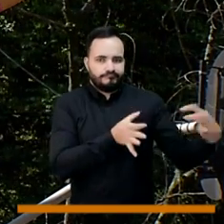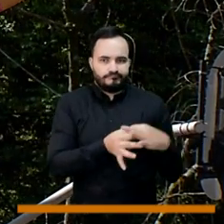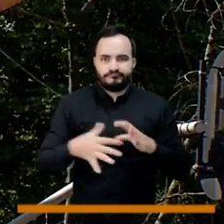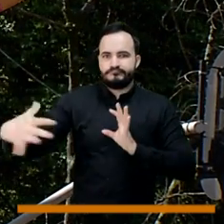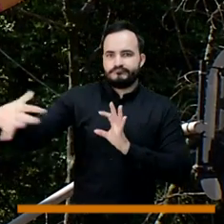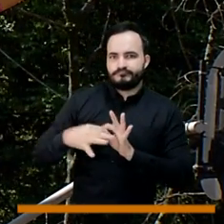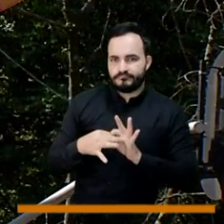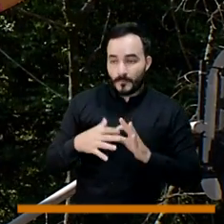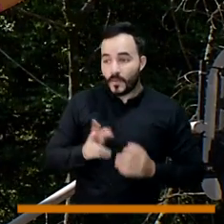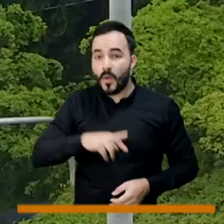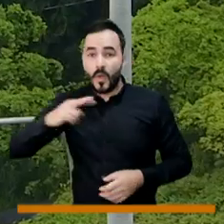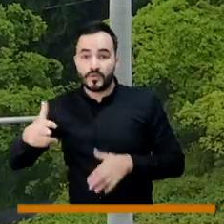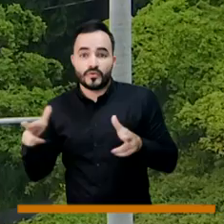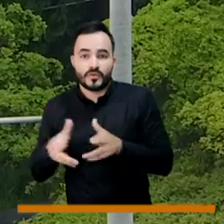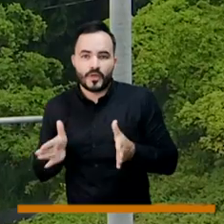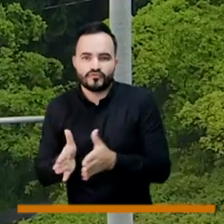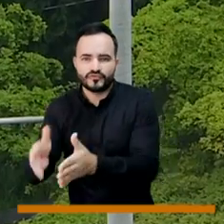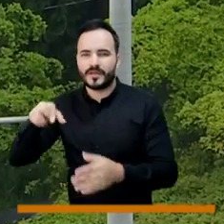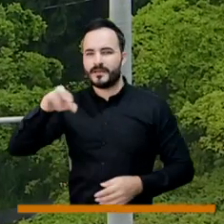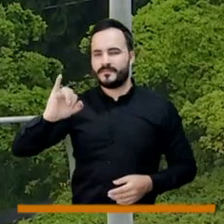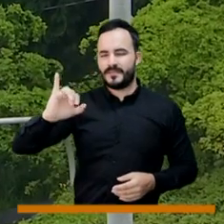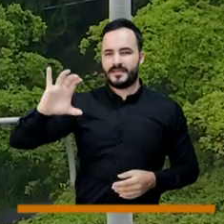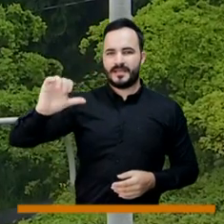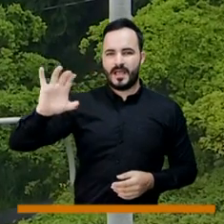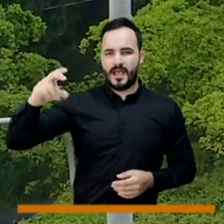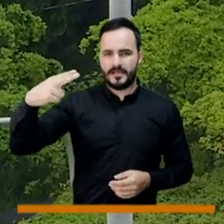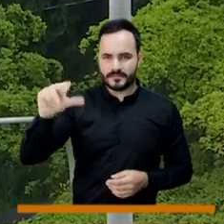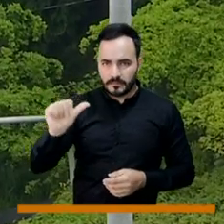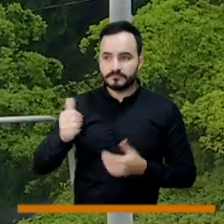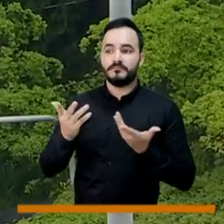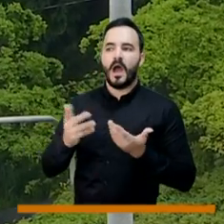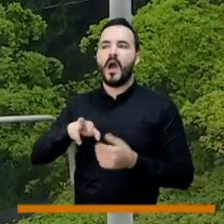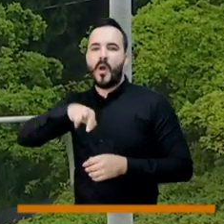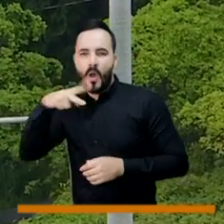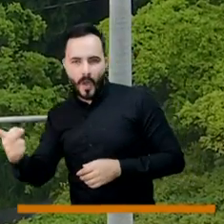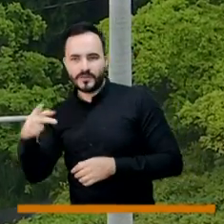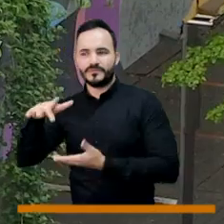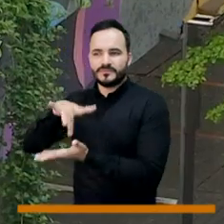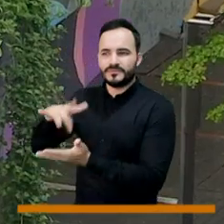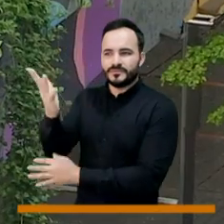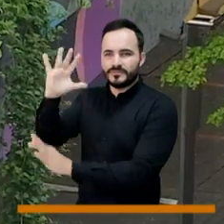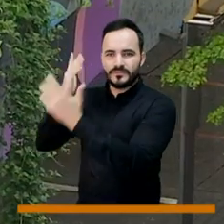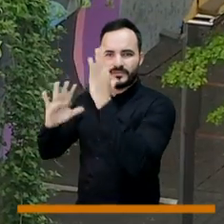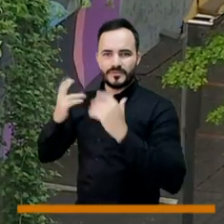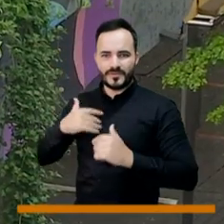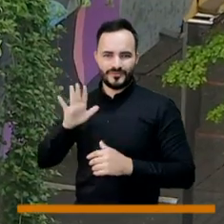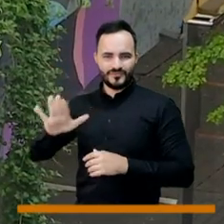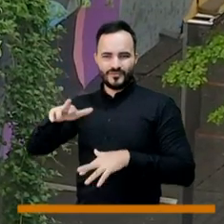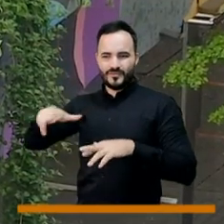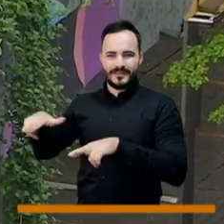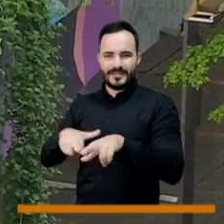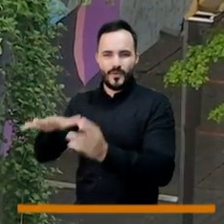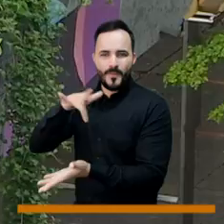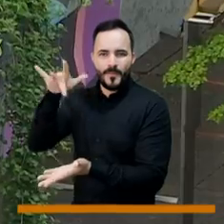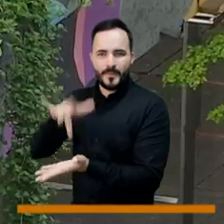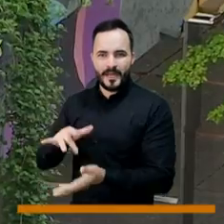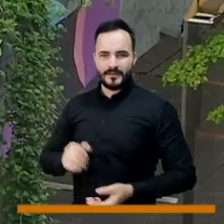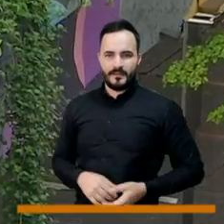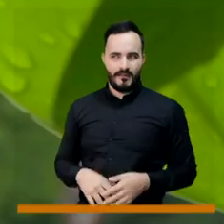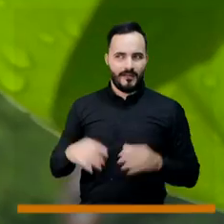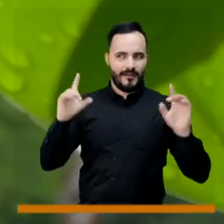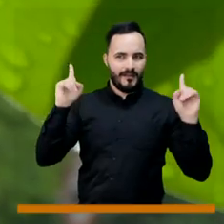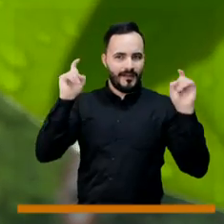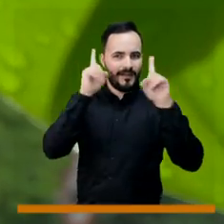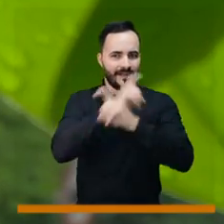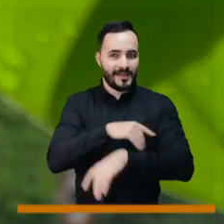con todo el corredor de la Quebrada La Picacha y con todo el nuevo sistema de espacios públicos verdes de Parques